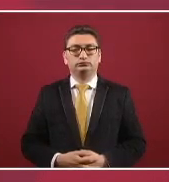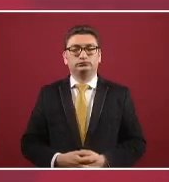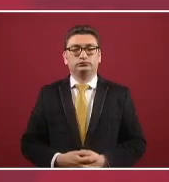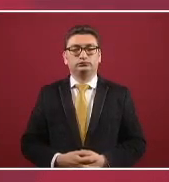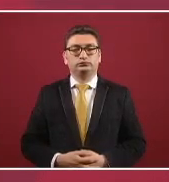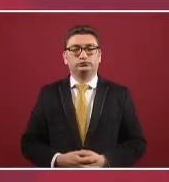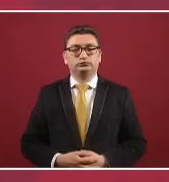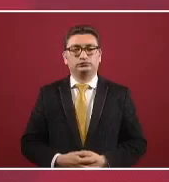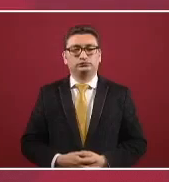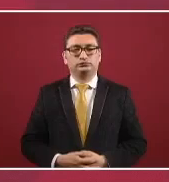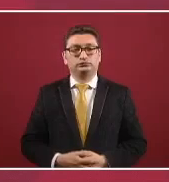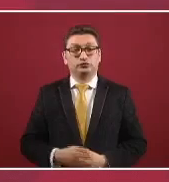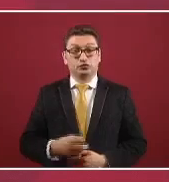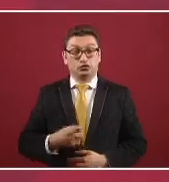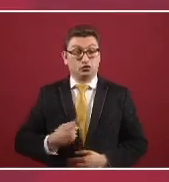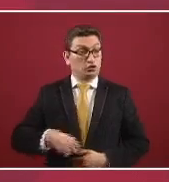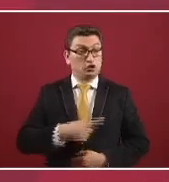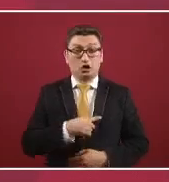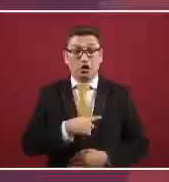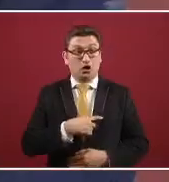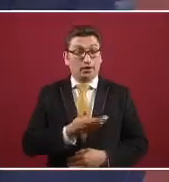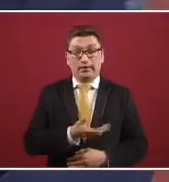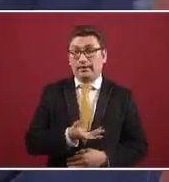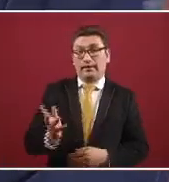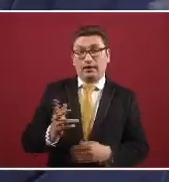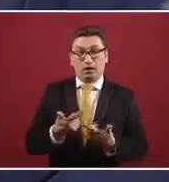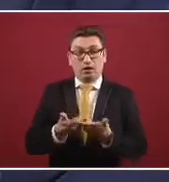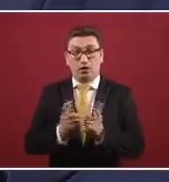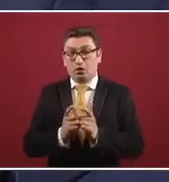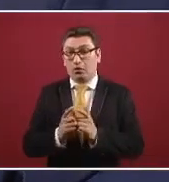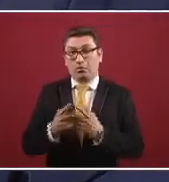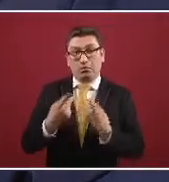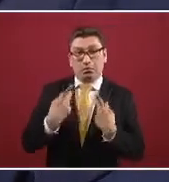coloquialmente, no hay chayote.